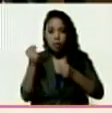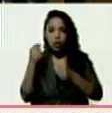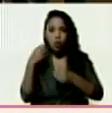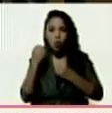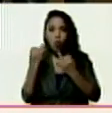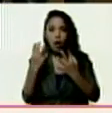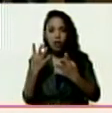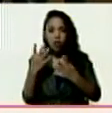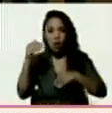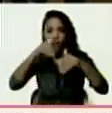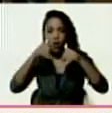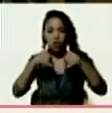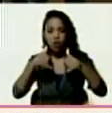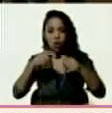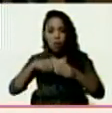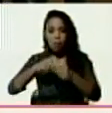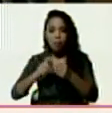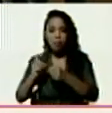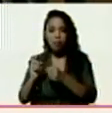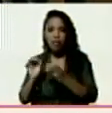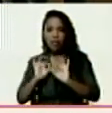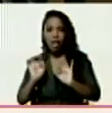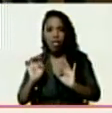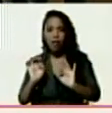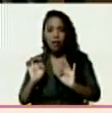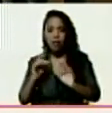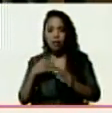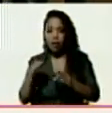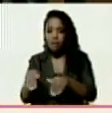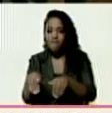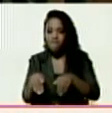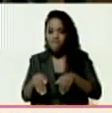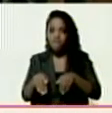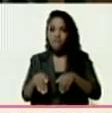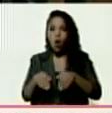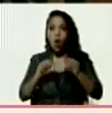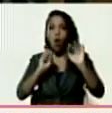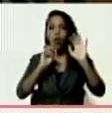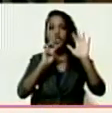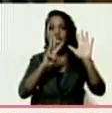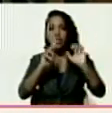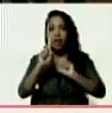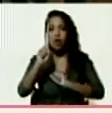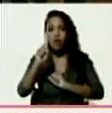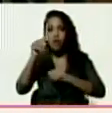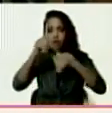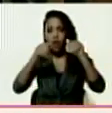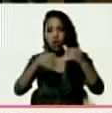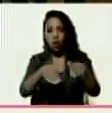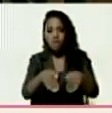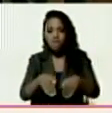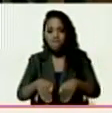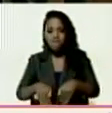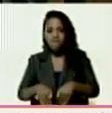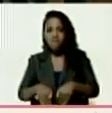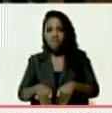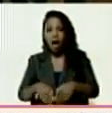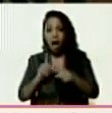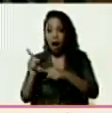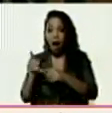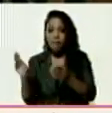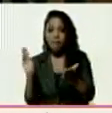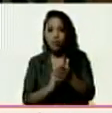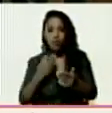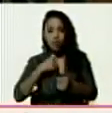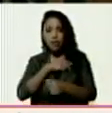votos que al final de cuentas se obtuvieron, 81 votos. Allí quedó establecido nuestra votación.